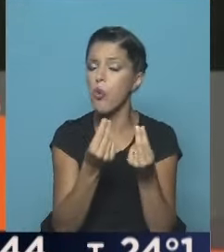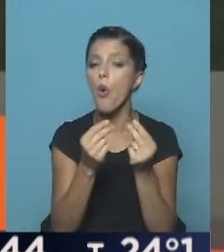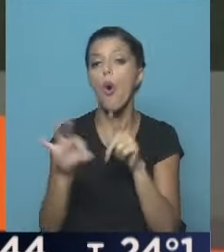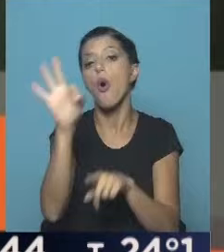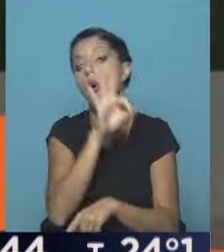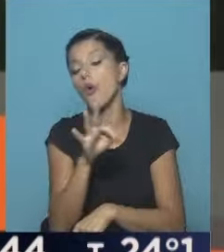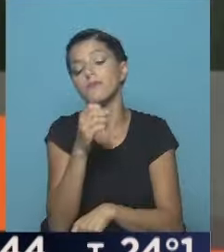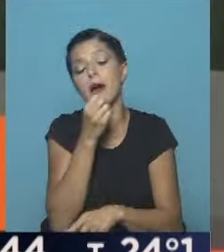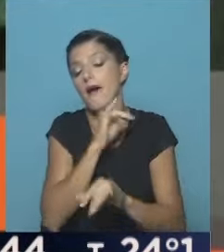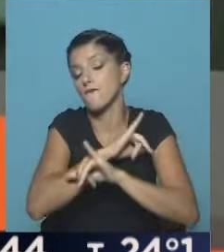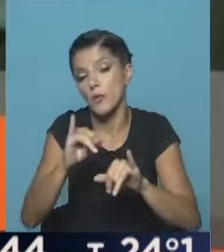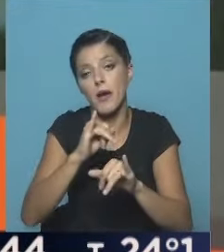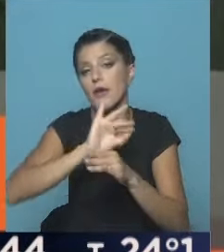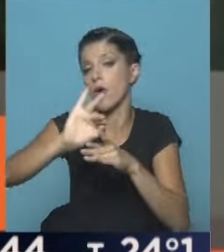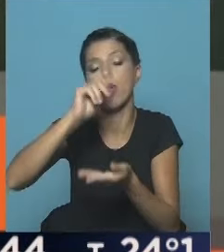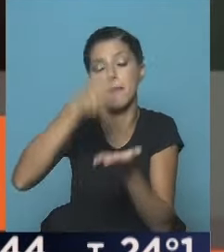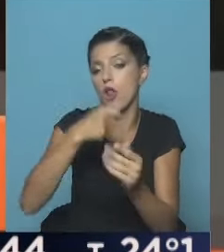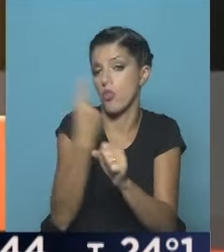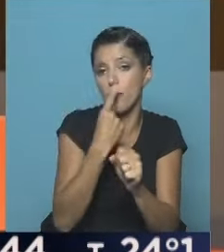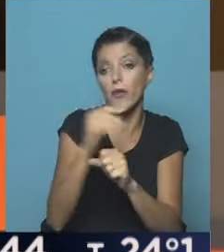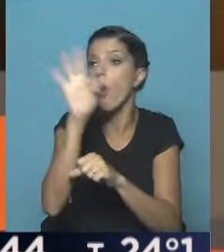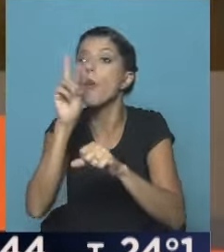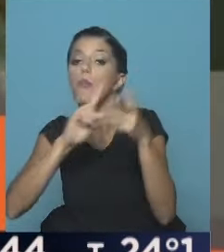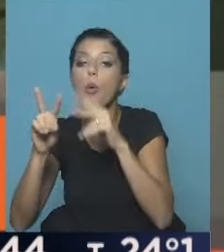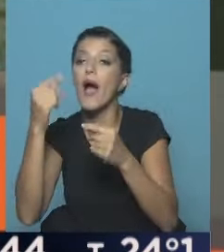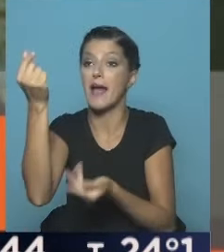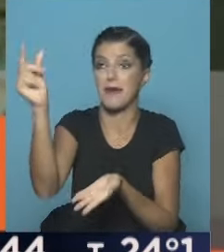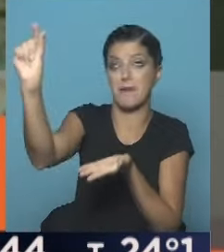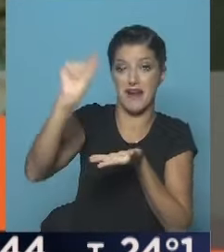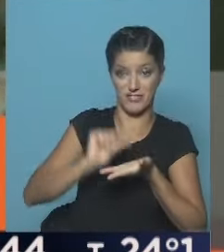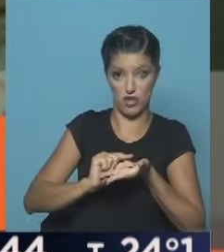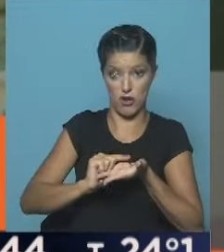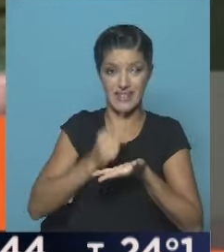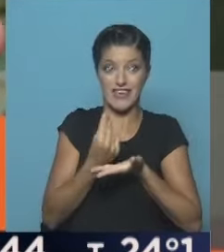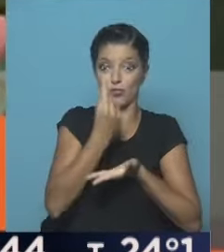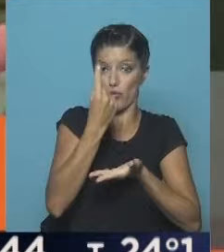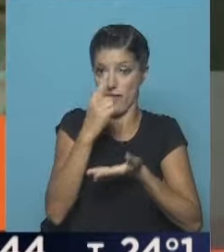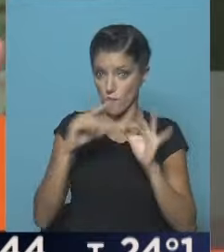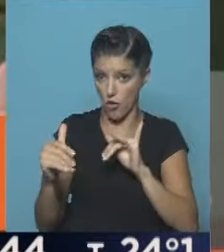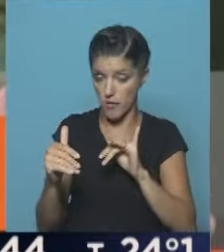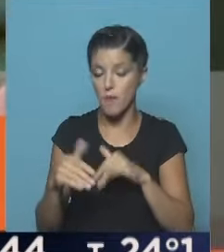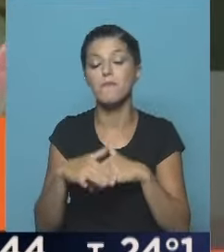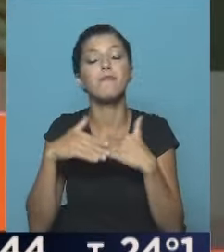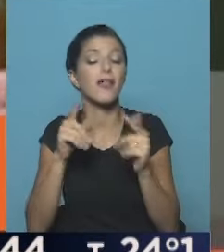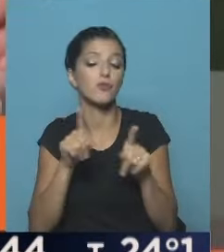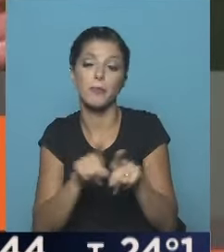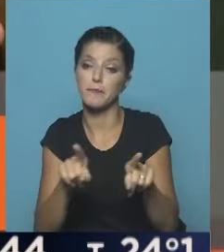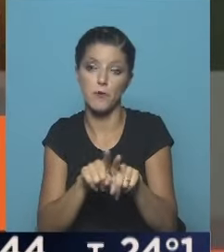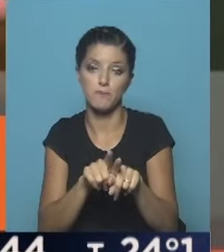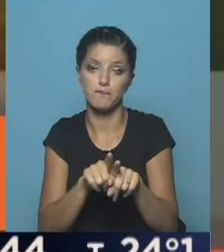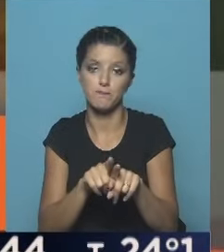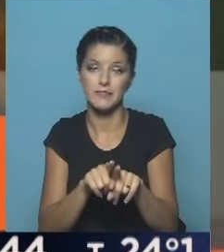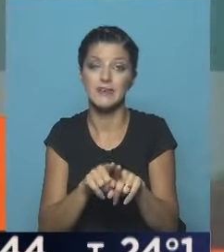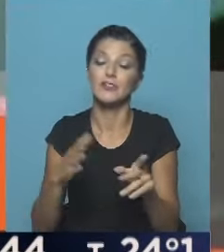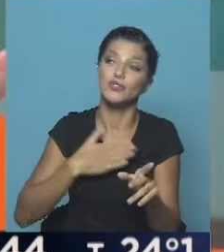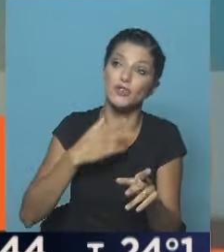default o empieza a buscar plata por algún lado, y esta es una de las maneras. Y para eso las maniobras políticas son totalmente, yo no diría